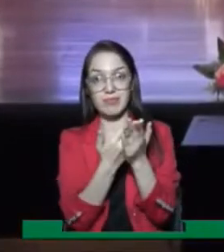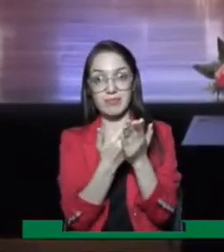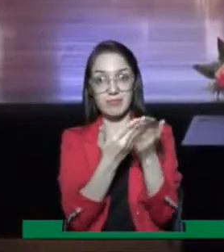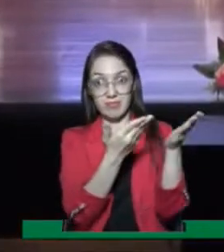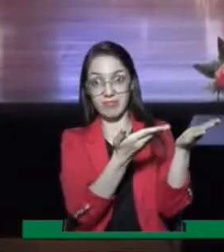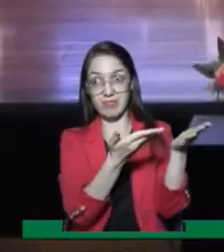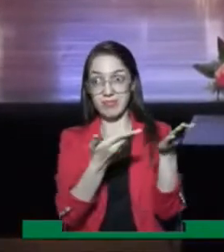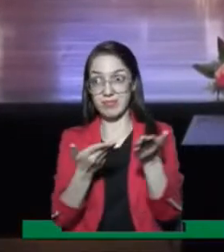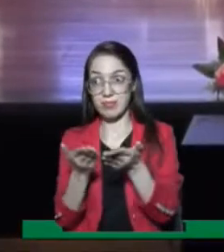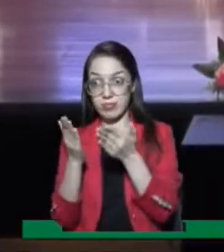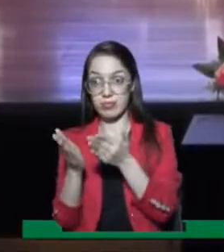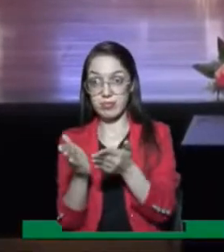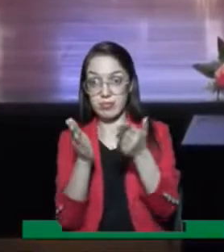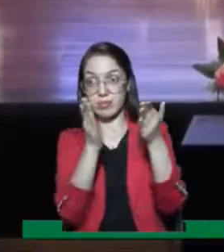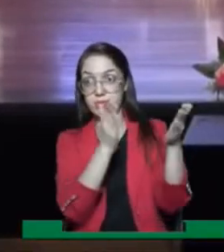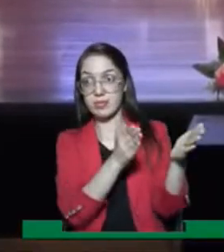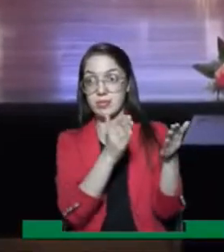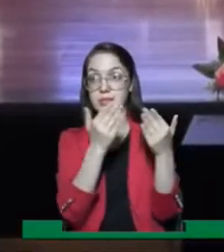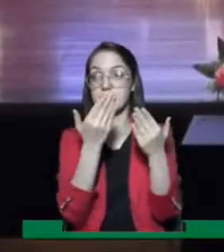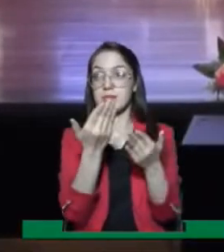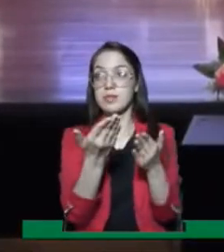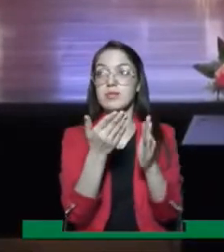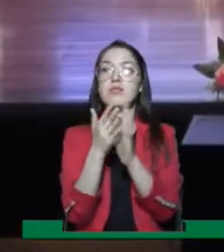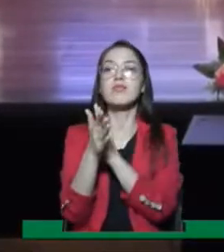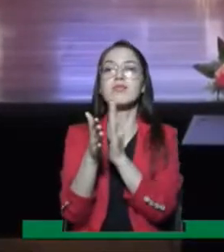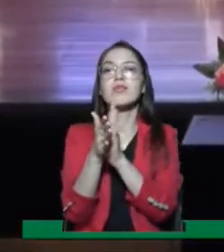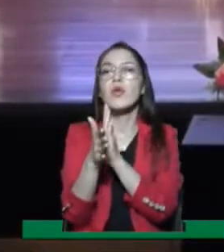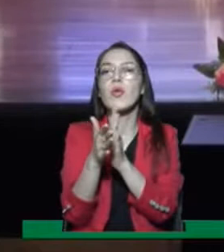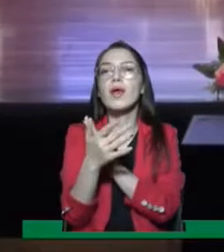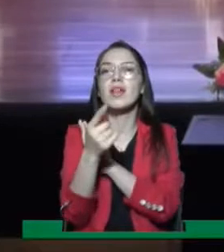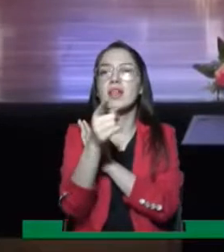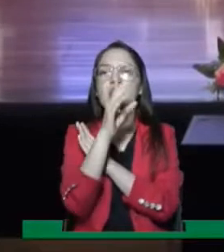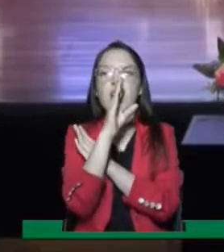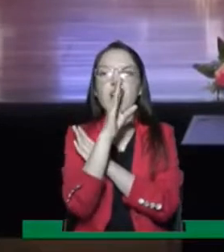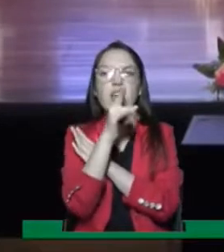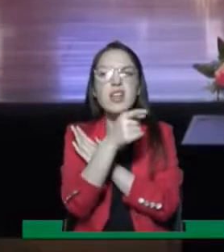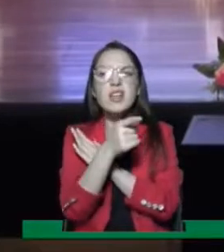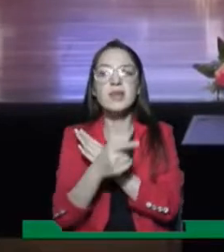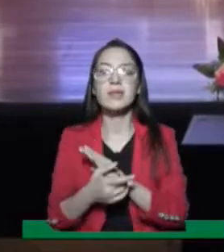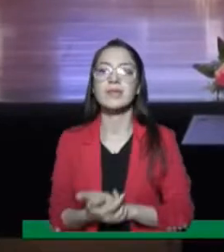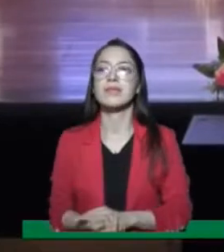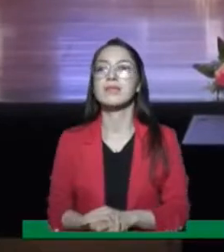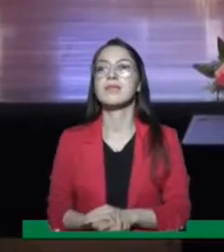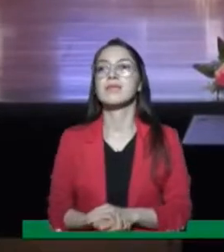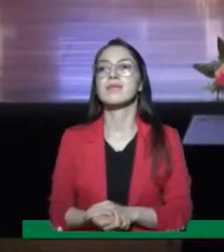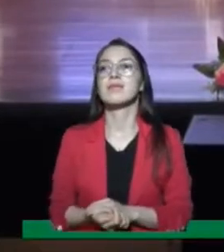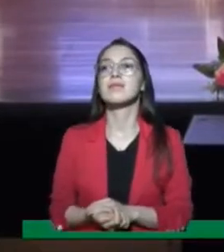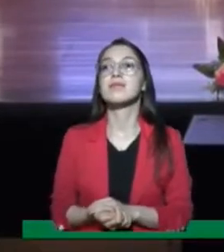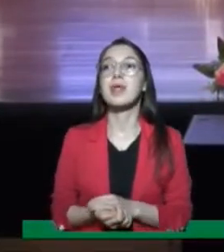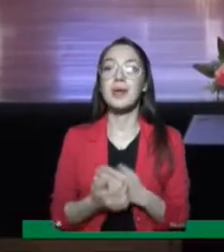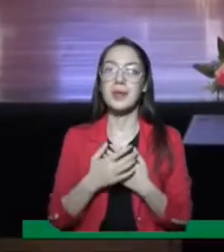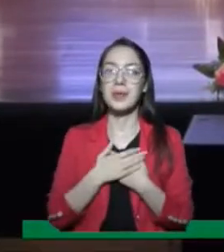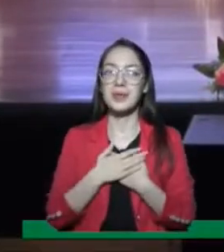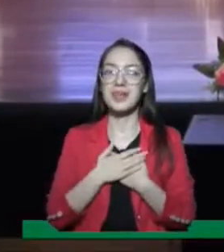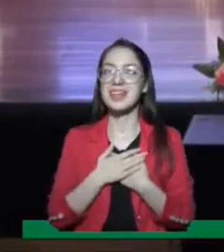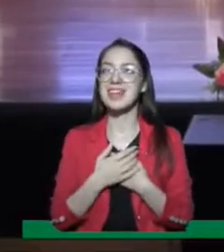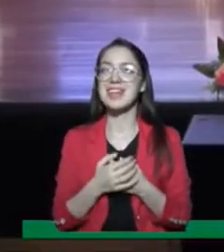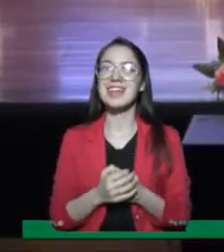digamos en este orden para que tú nos cuentes quién eres tú bueno